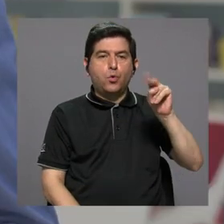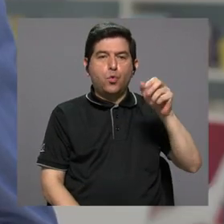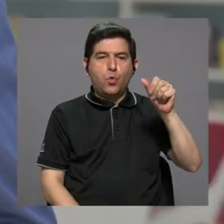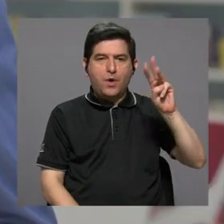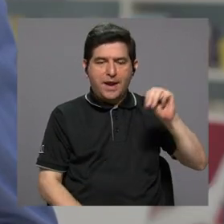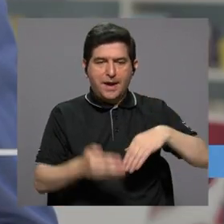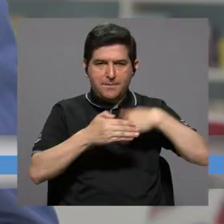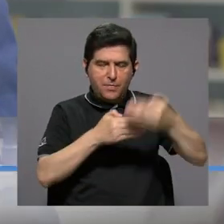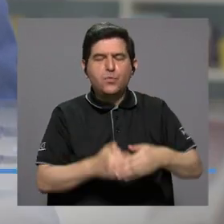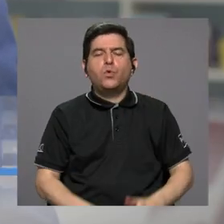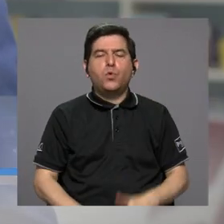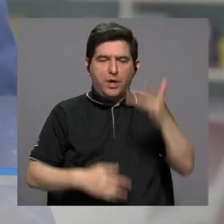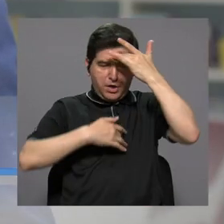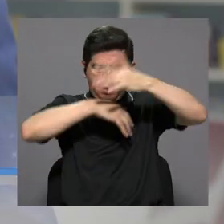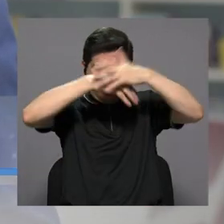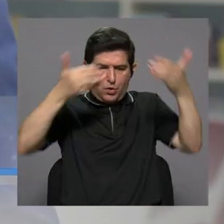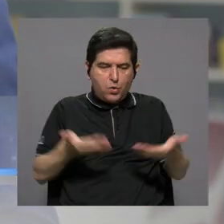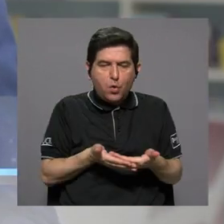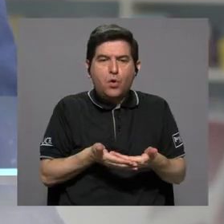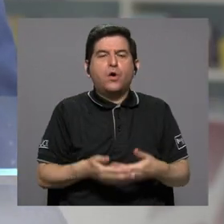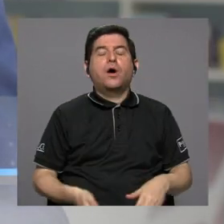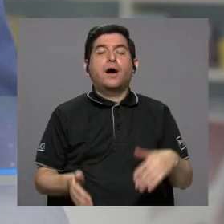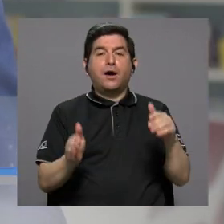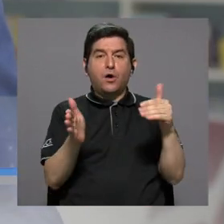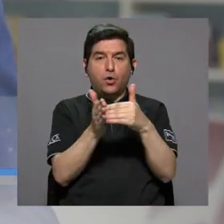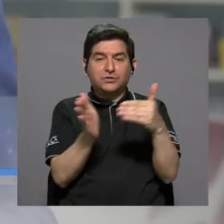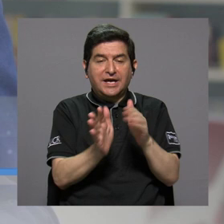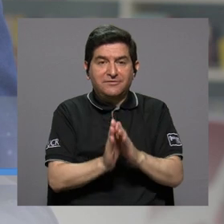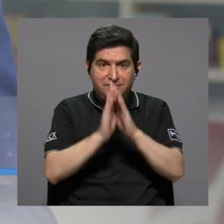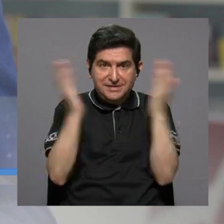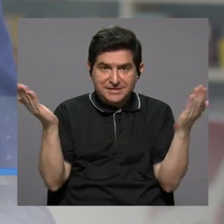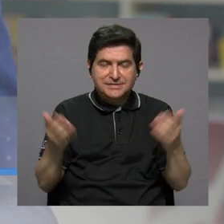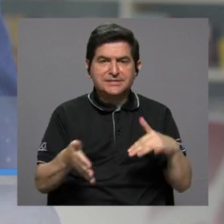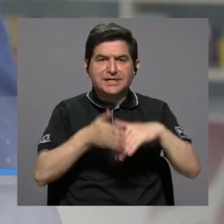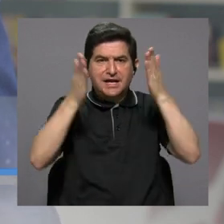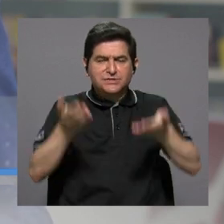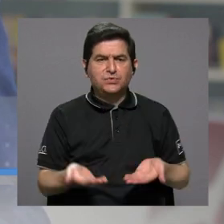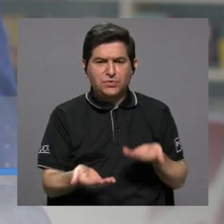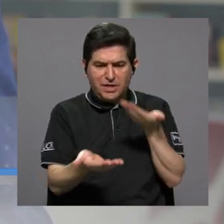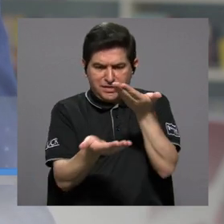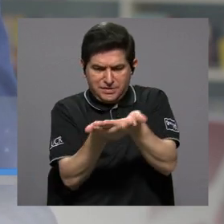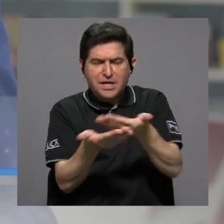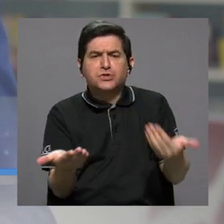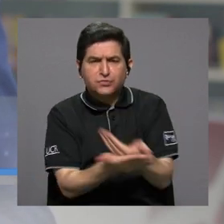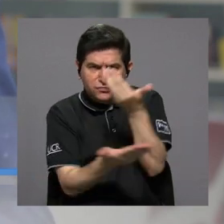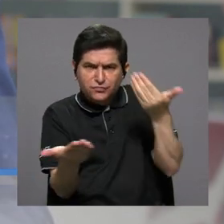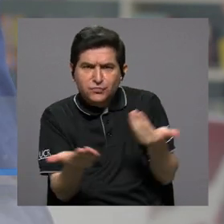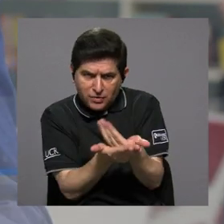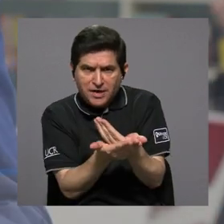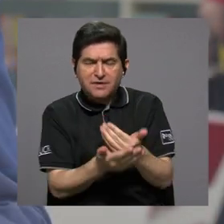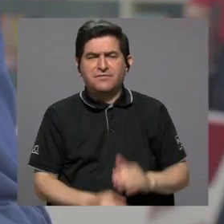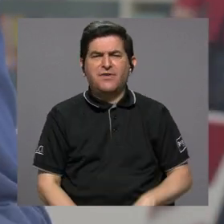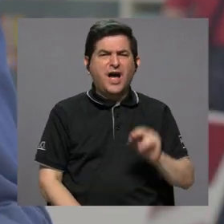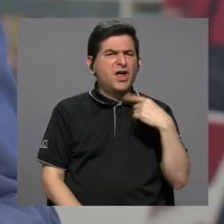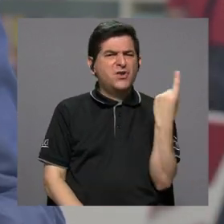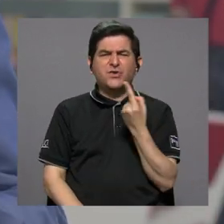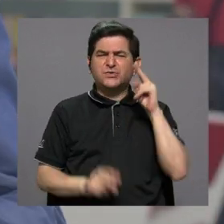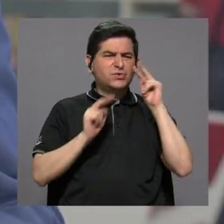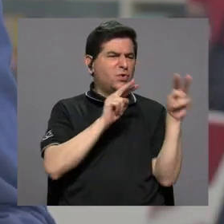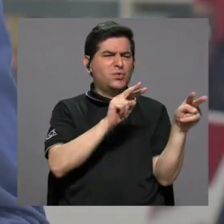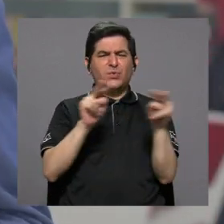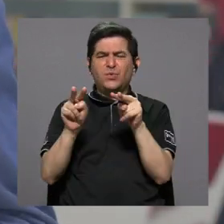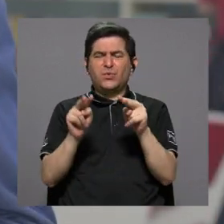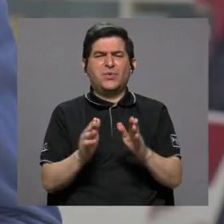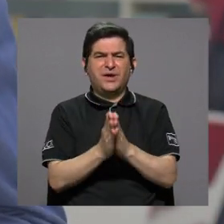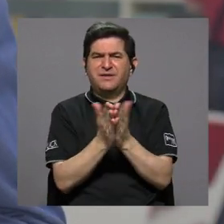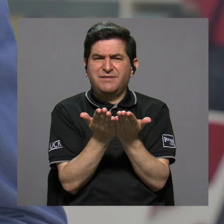decidió después de la pandemia reabrir y ofrecer a su estudiantado una oferta fresca que no sea solo ir a ver